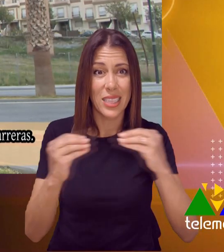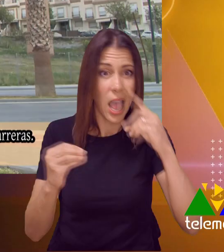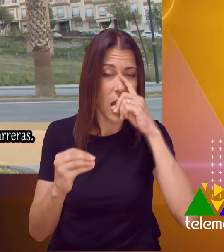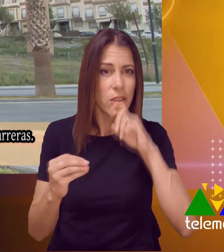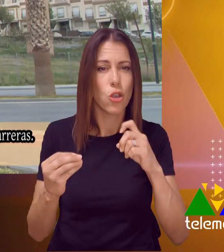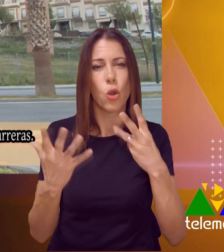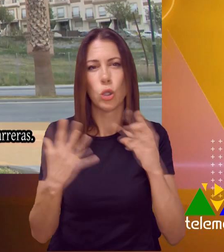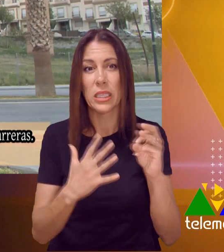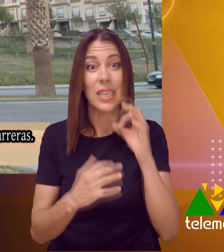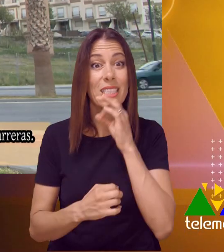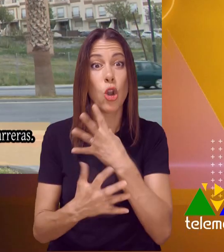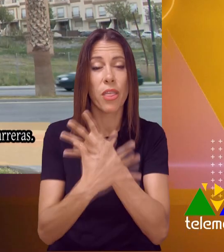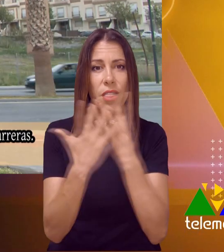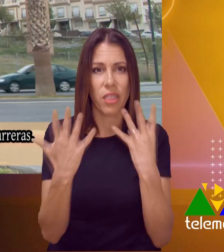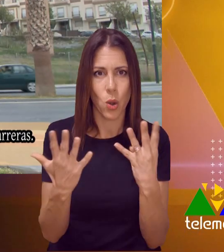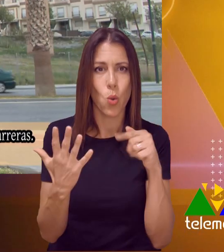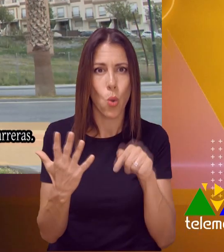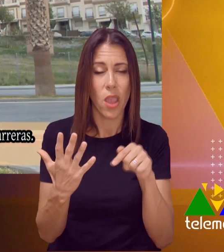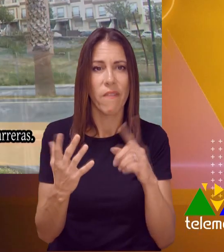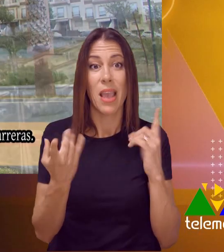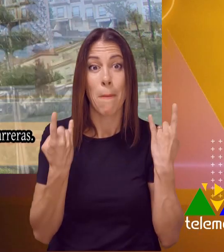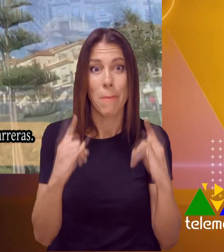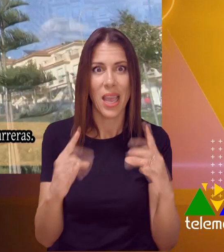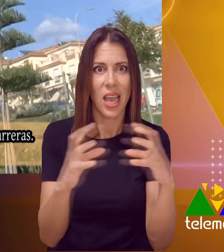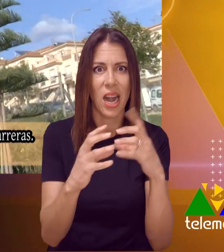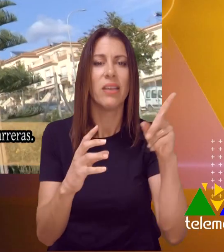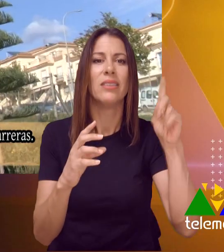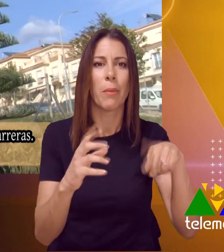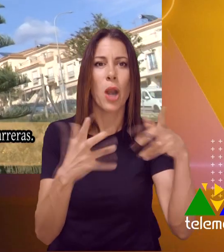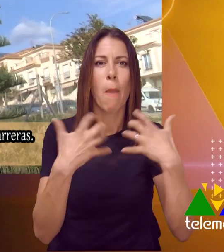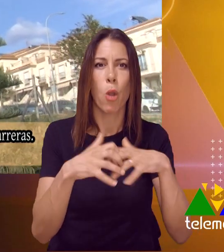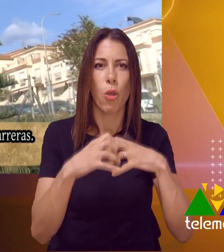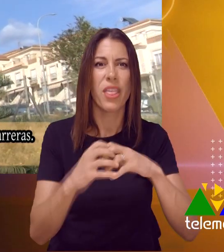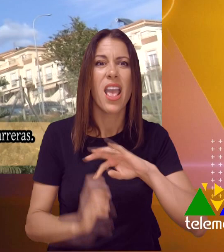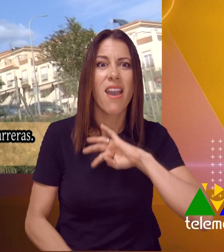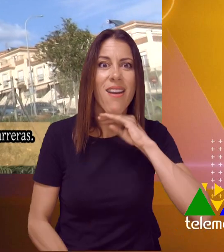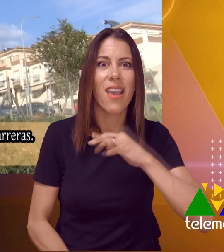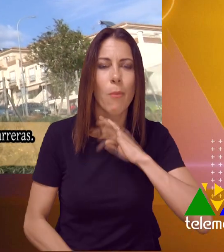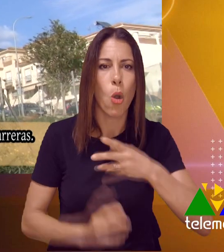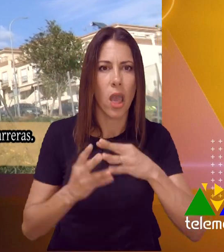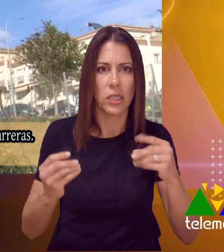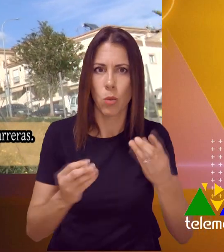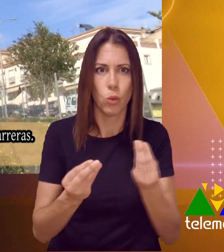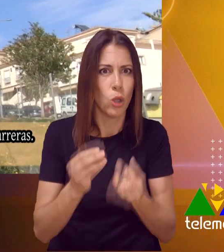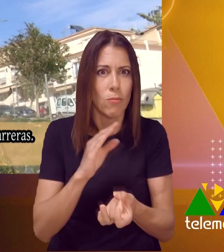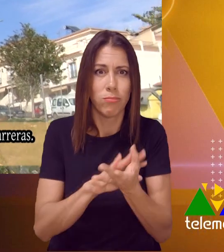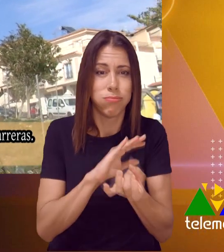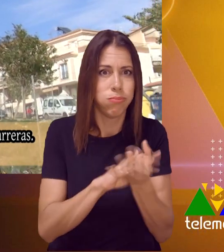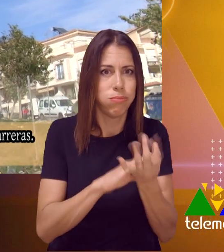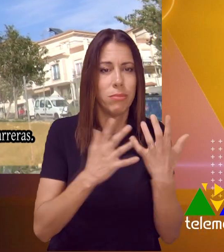80 del siglo XIX, la Vega de Granada empieza a producir remolacha. Hay una gran creación de industria